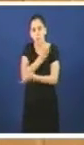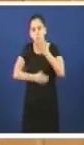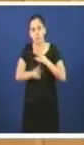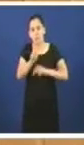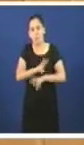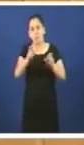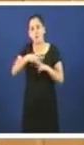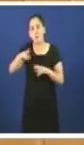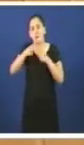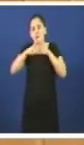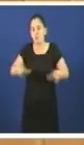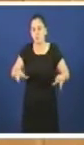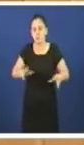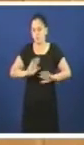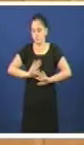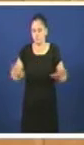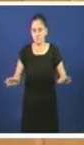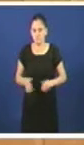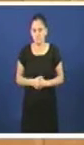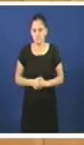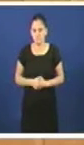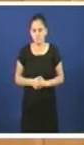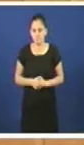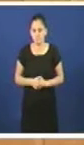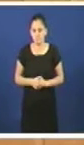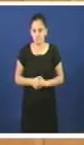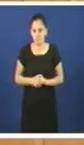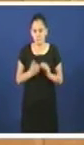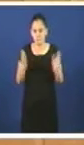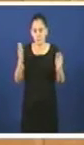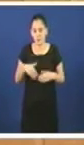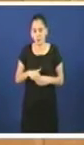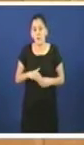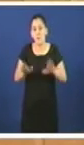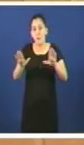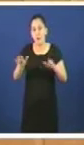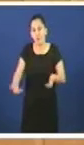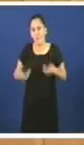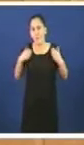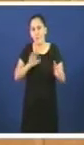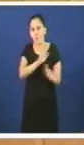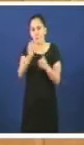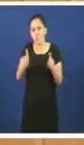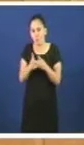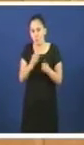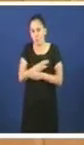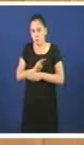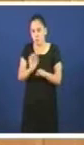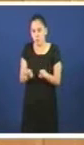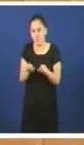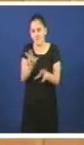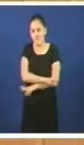política lingüística con ninguno con ningún my ser responsabilidad del partido popular la ruptura de ese